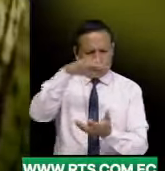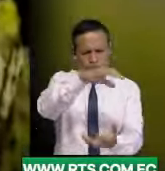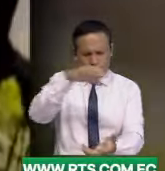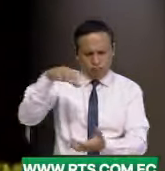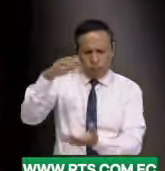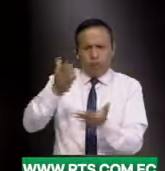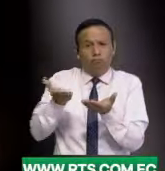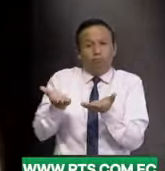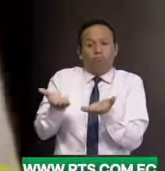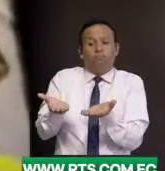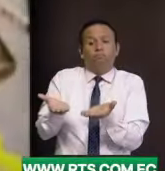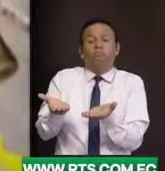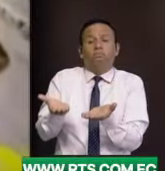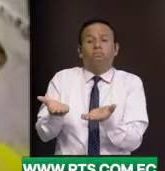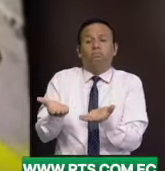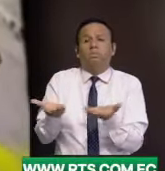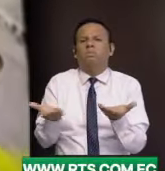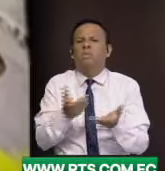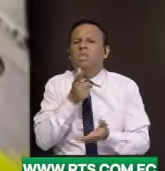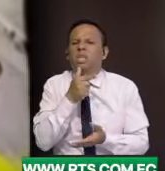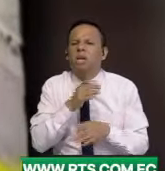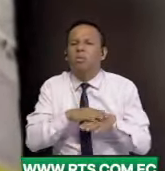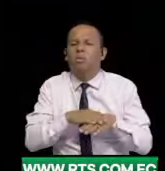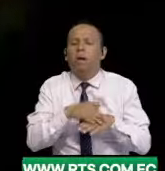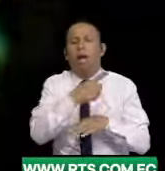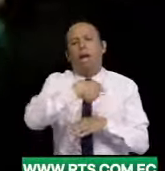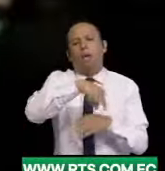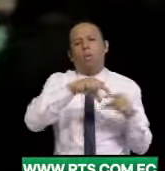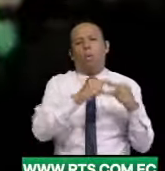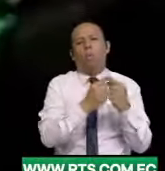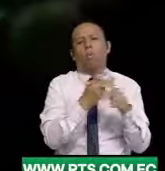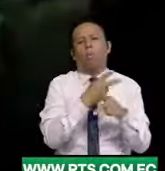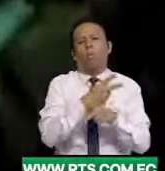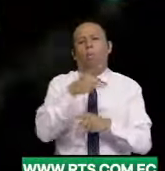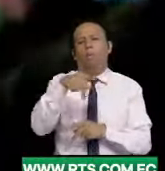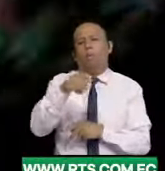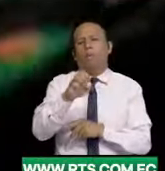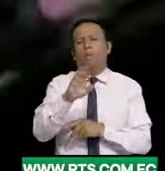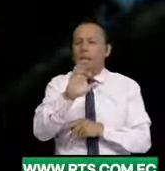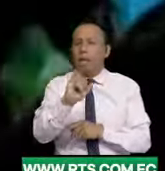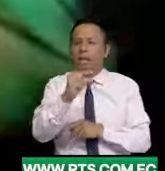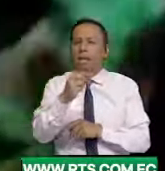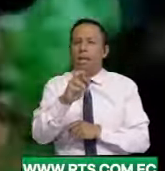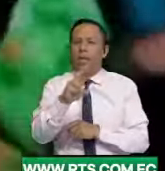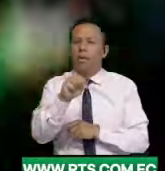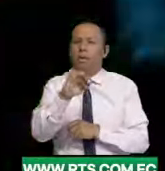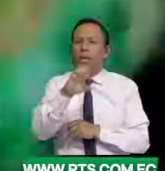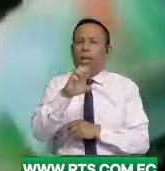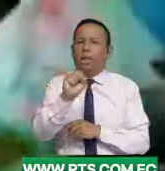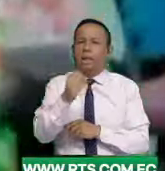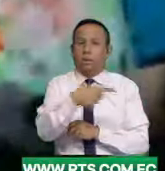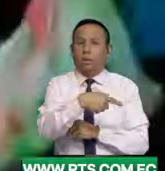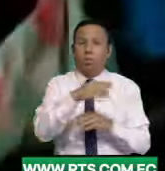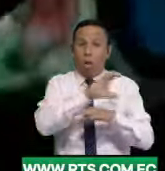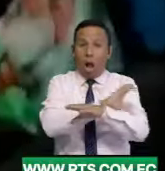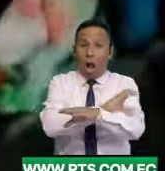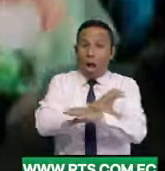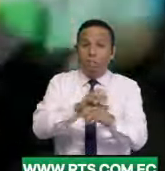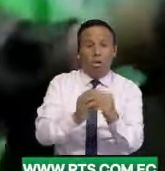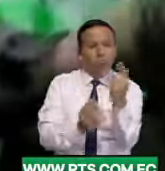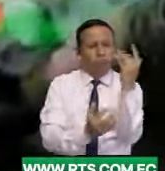quienes pertenecerían a los tiguerones. Ocultaron un gran fusil en medio de la maleza. Estaba envuelto entre